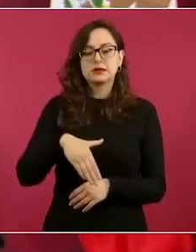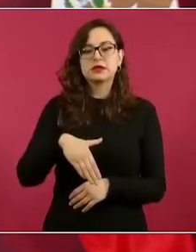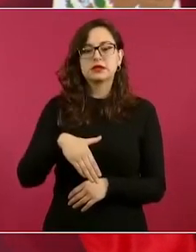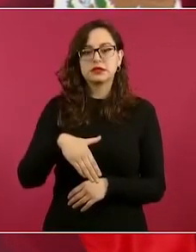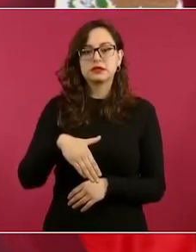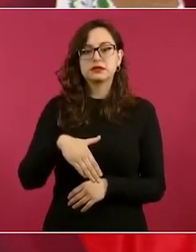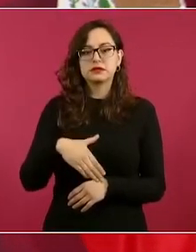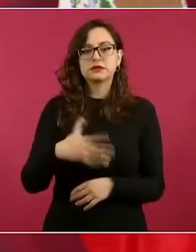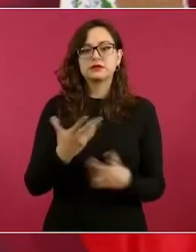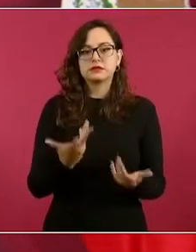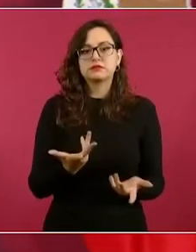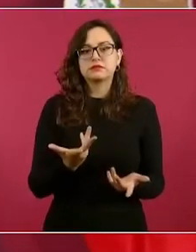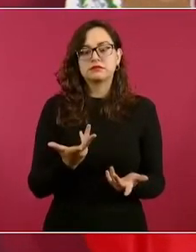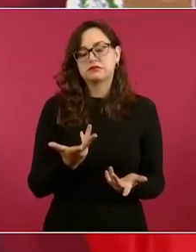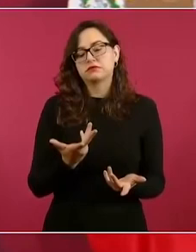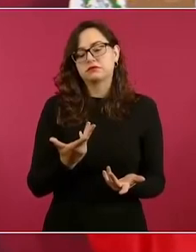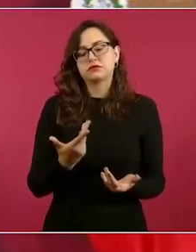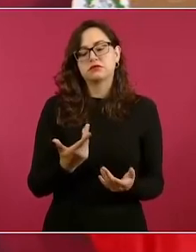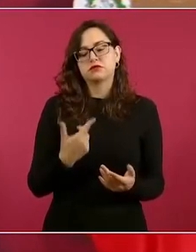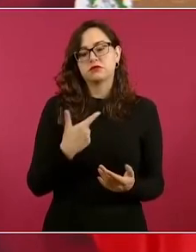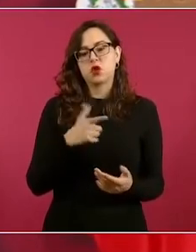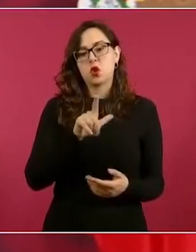nuestra simpatía